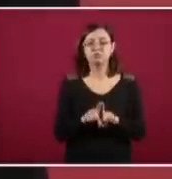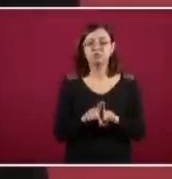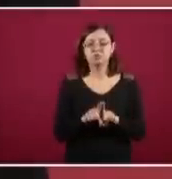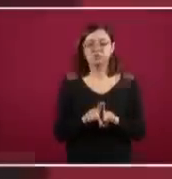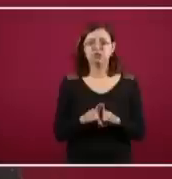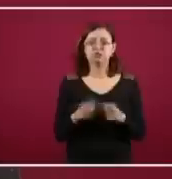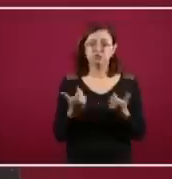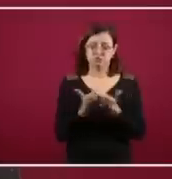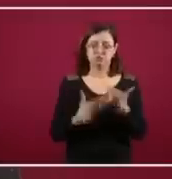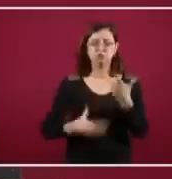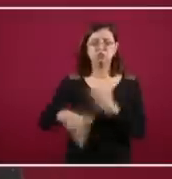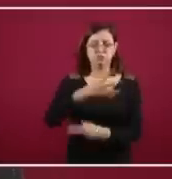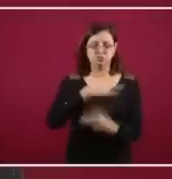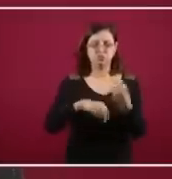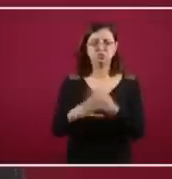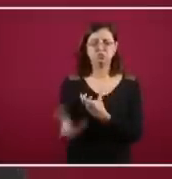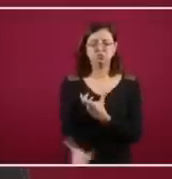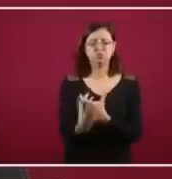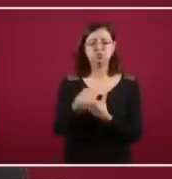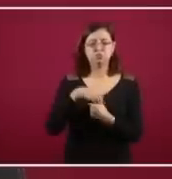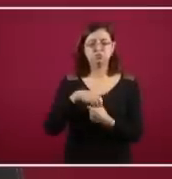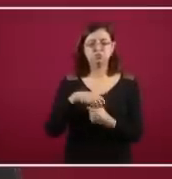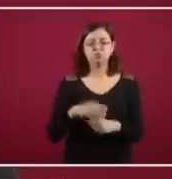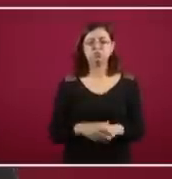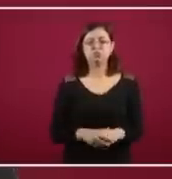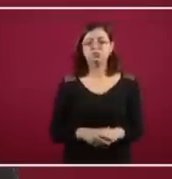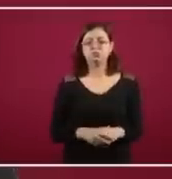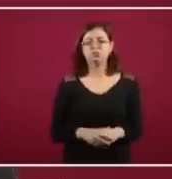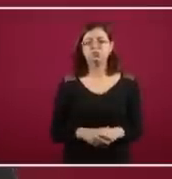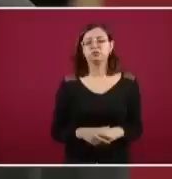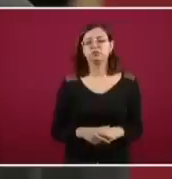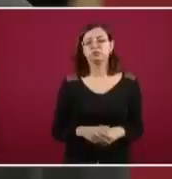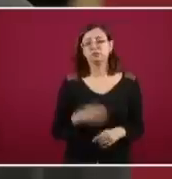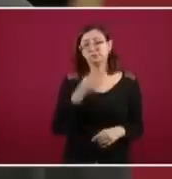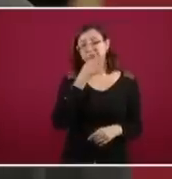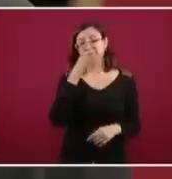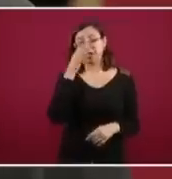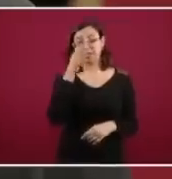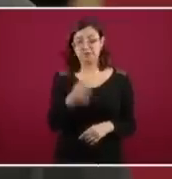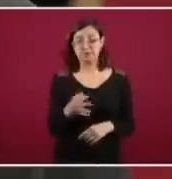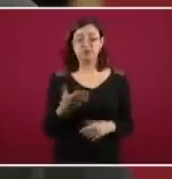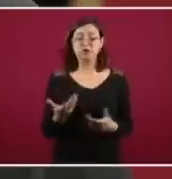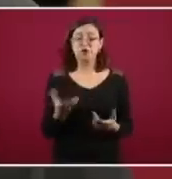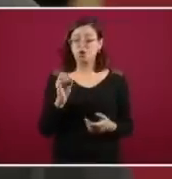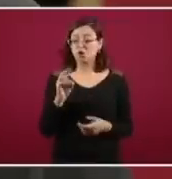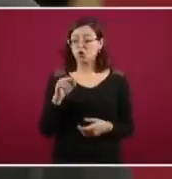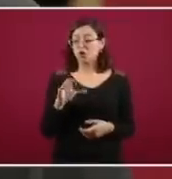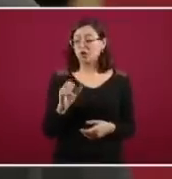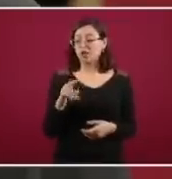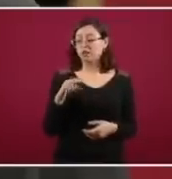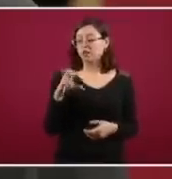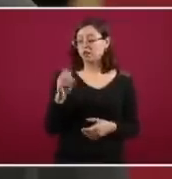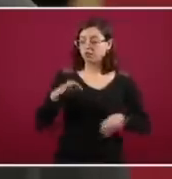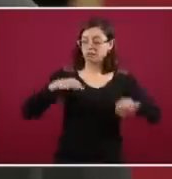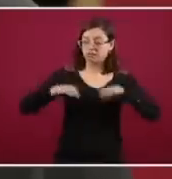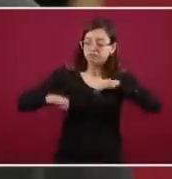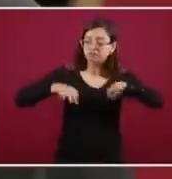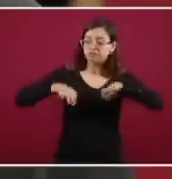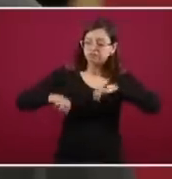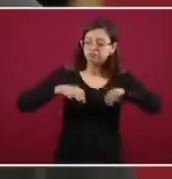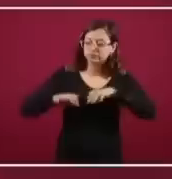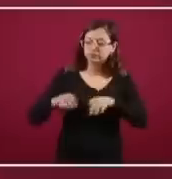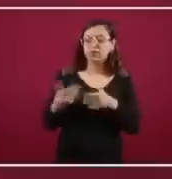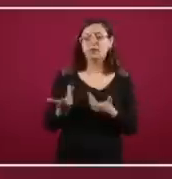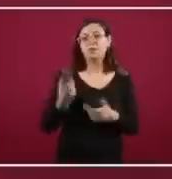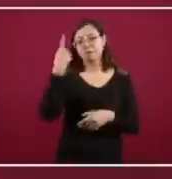y financiera. Les anticipo que vamos a estar trabajando en Concanaco los próximos meses en la promoción